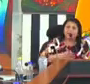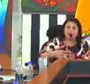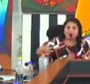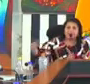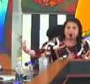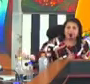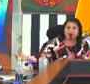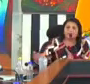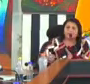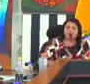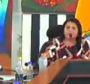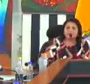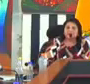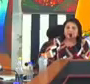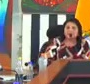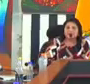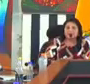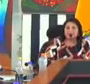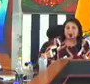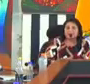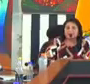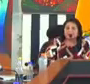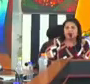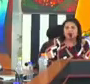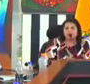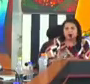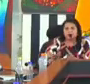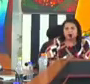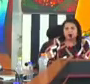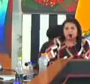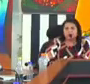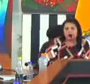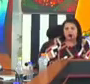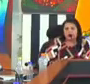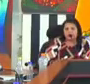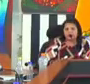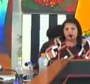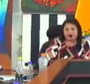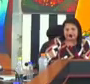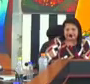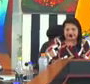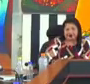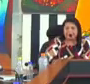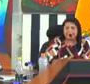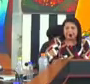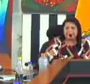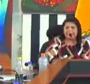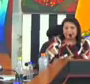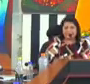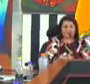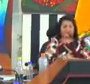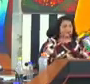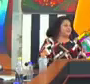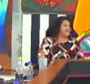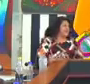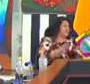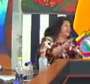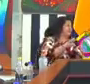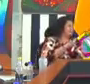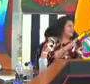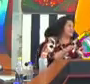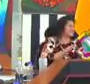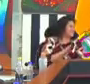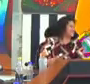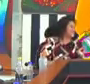el resto del año, para todas las actividades que tienen en relación a cultura y todo lo demás. Así es, correcto. La